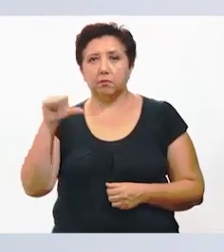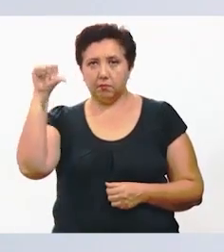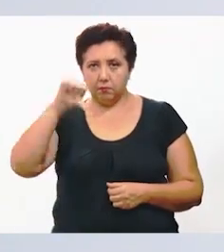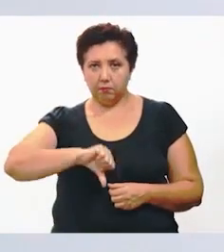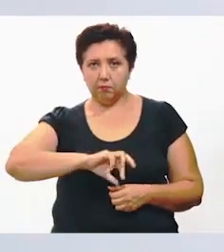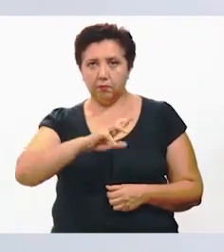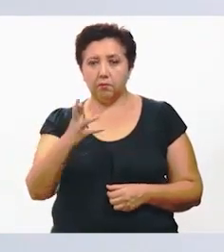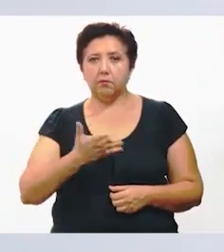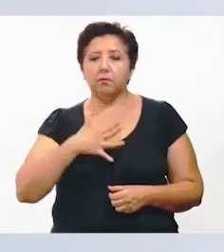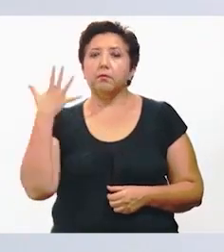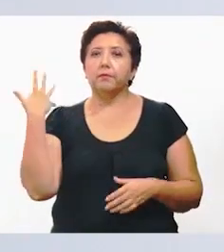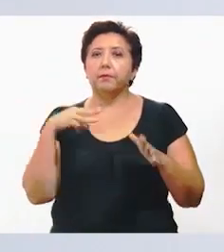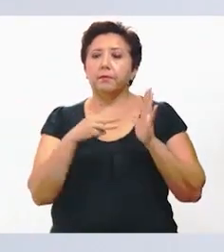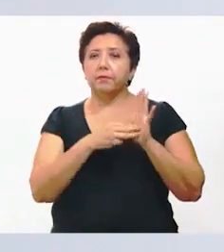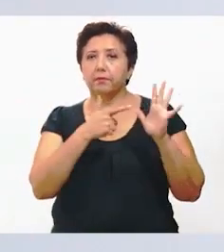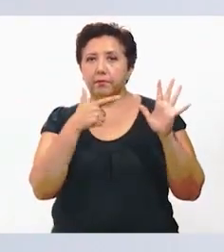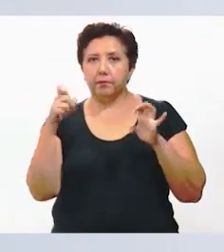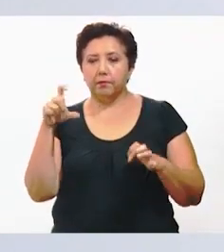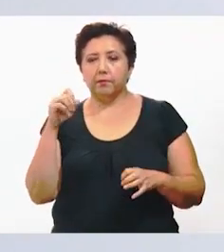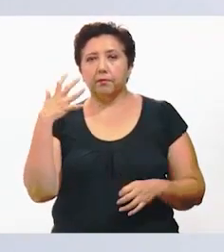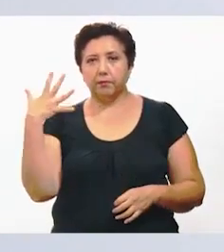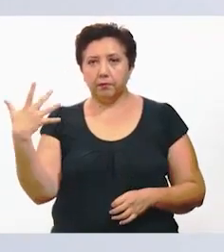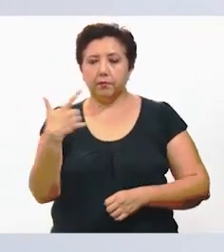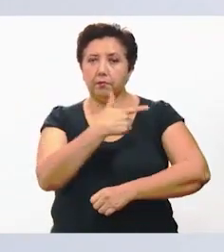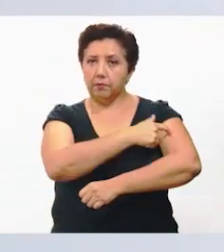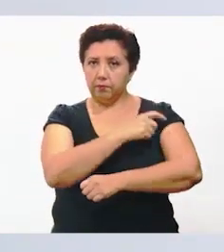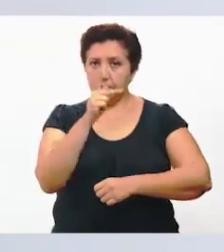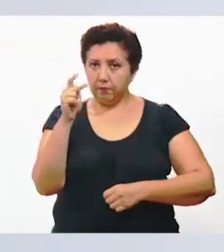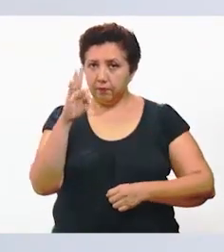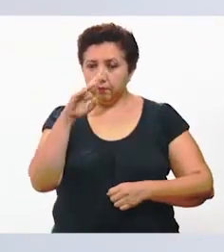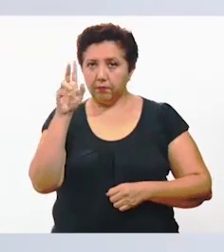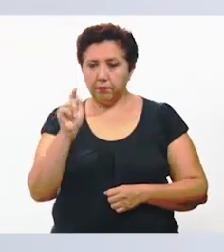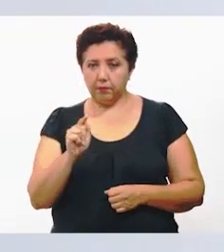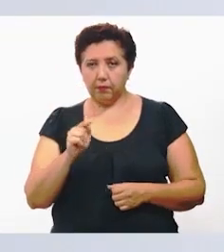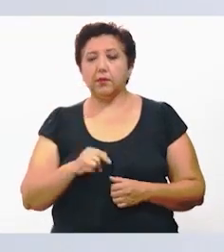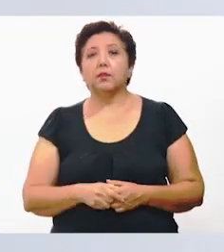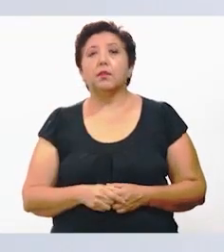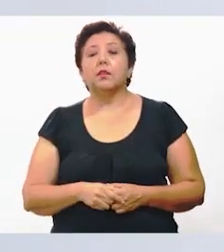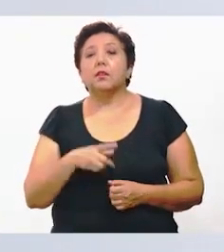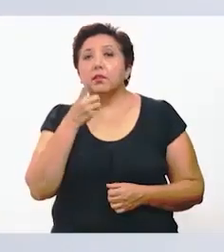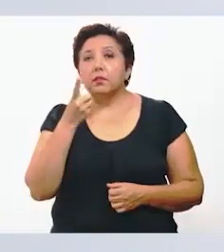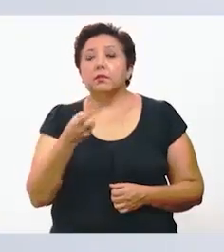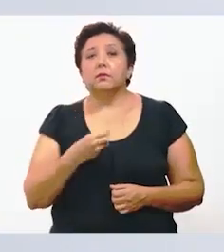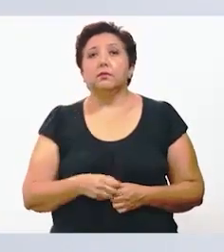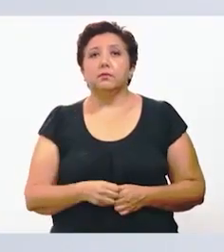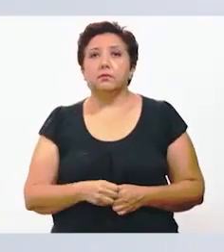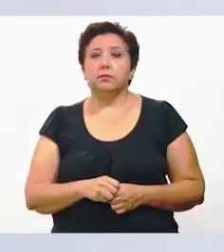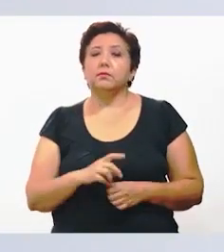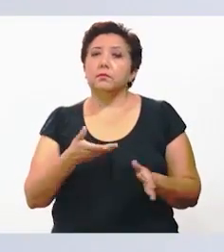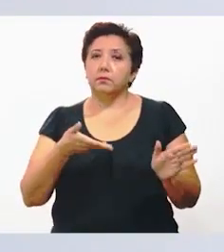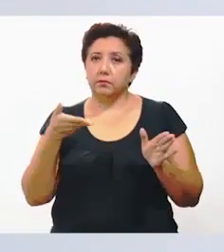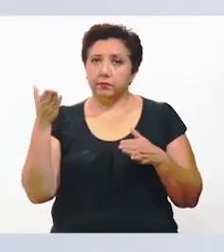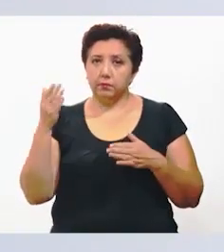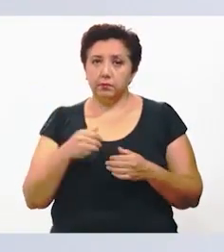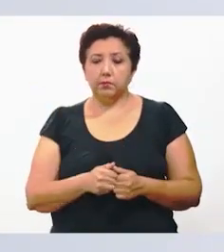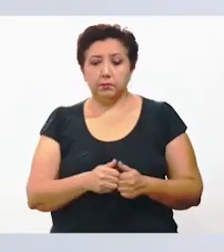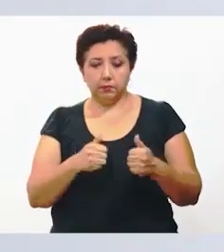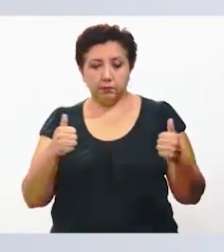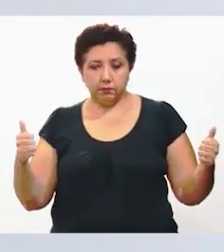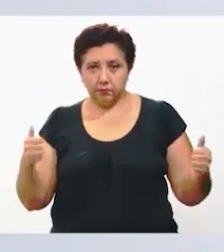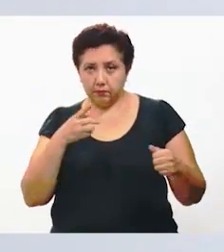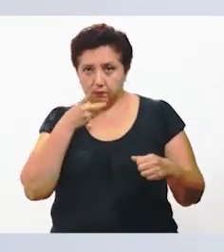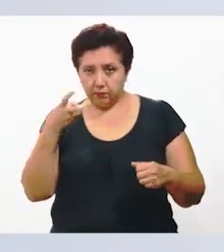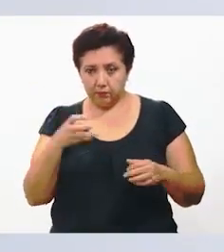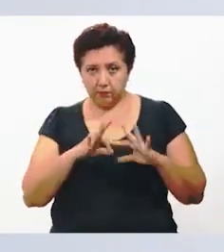Hoy se recibieron 10.725 dosis de vacunas Pfizer contra el coronavirus. Estas dosis se dividirán